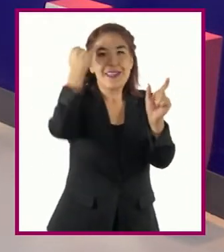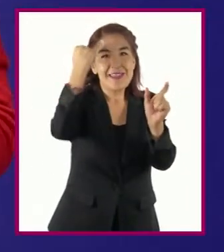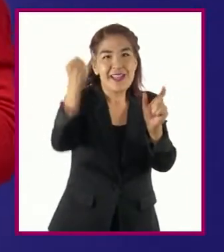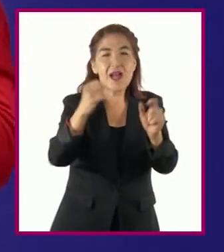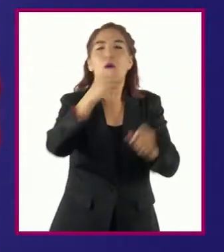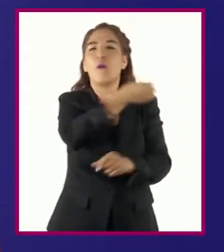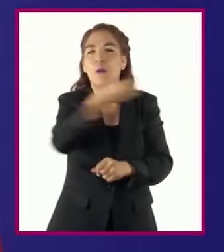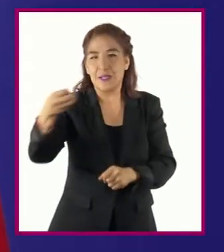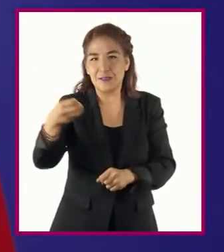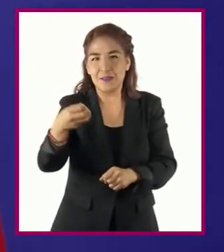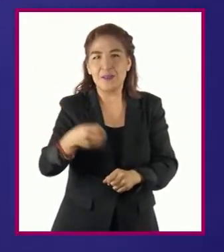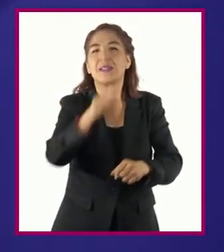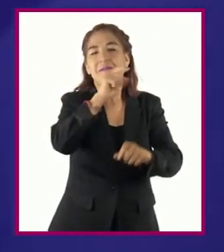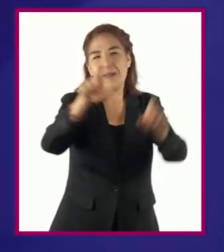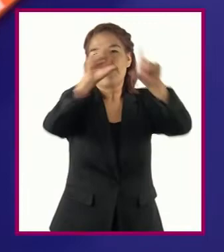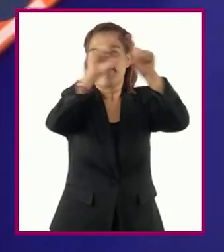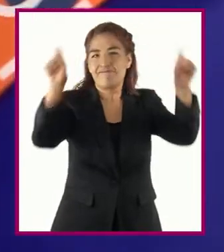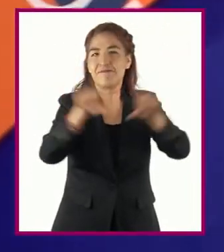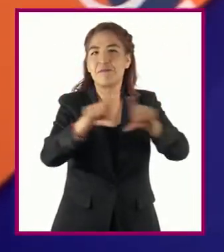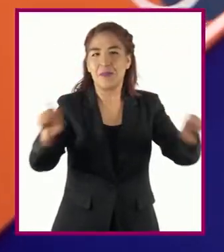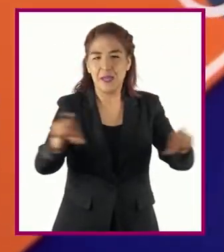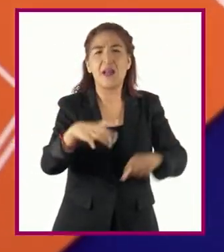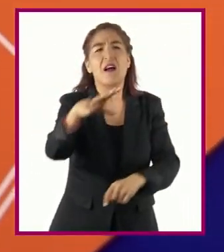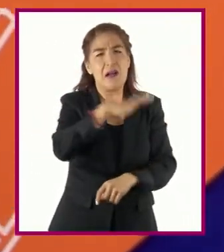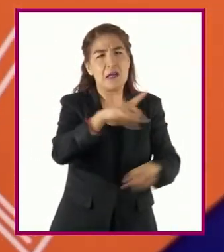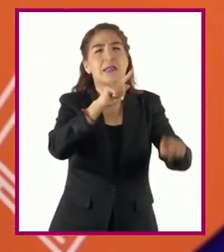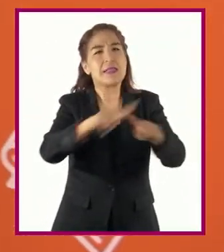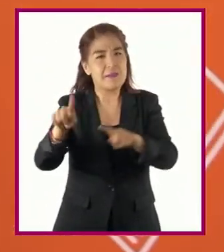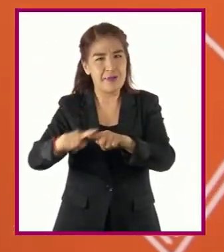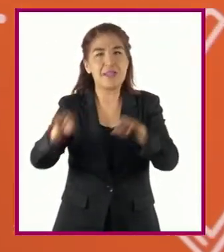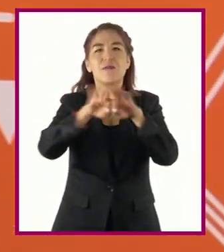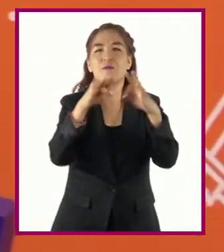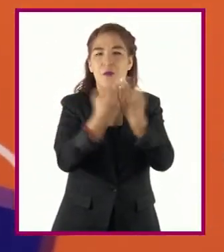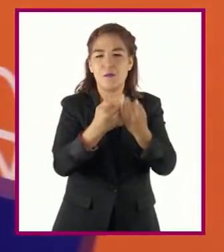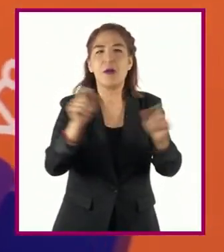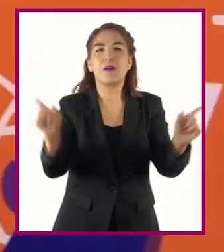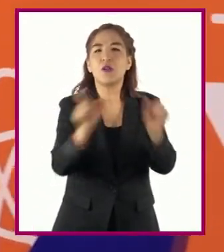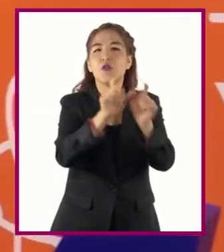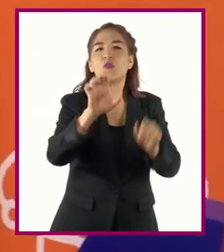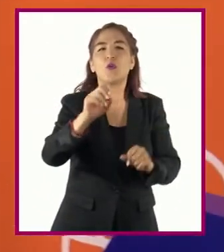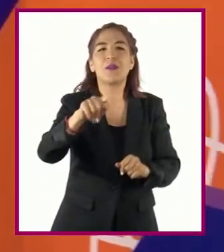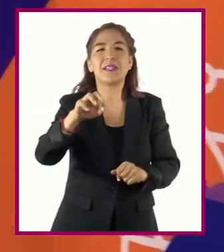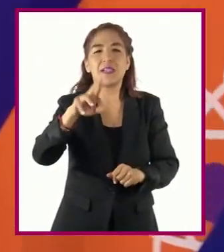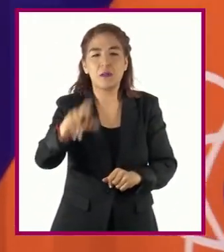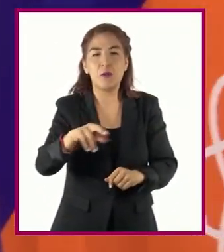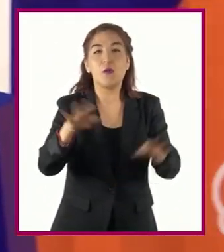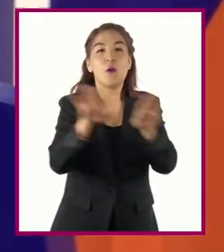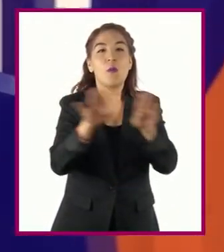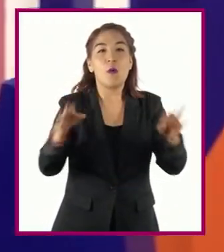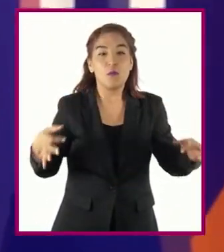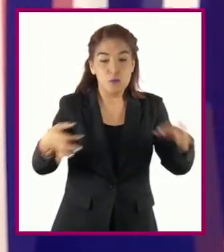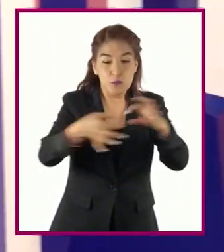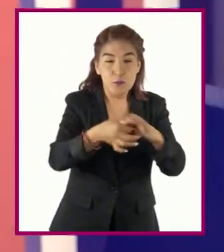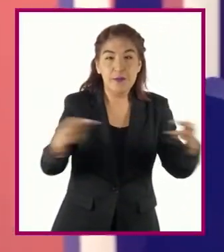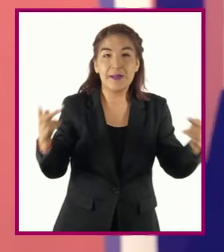párrafos. Existen diferentes tipos de conectores. Conectores de contraste, de